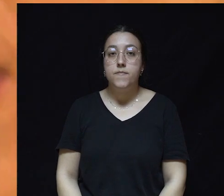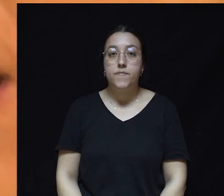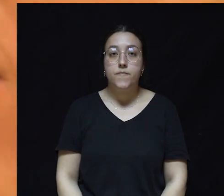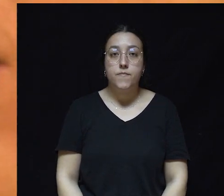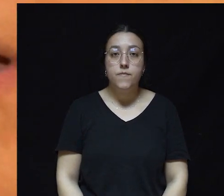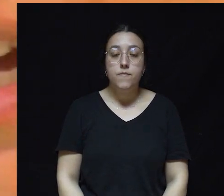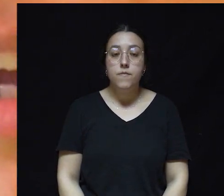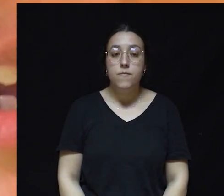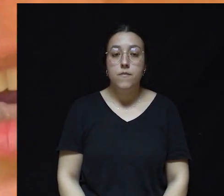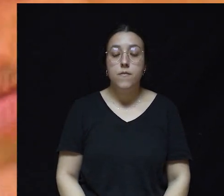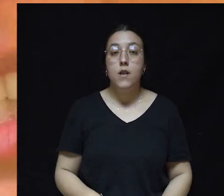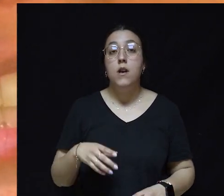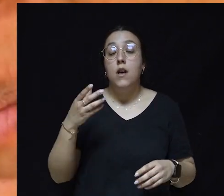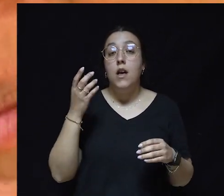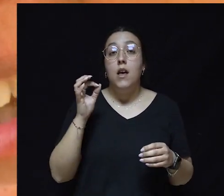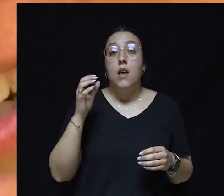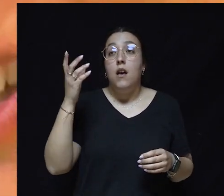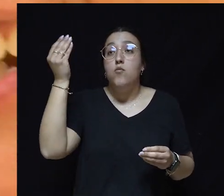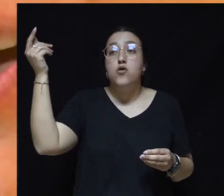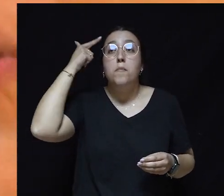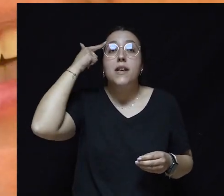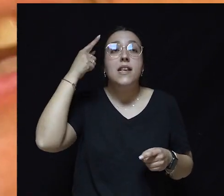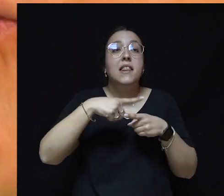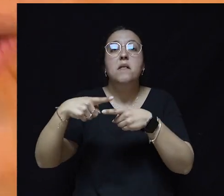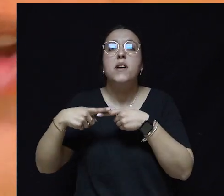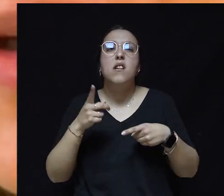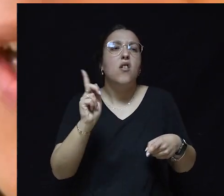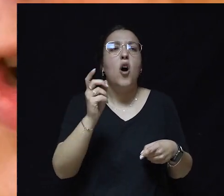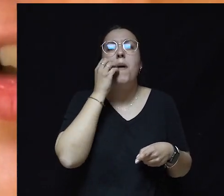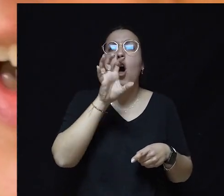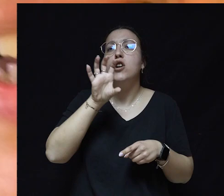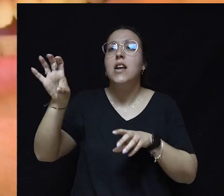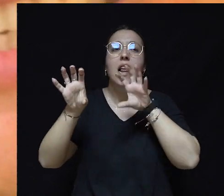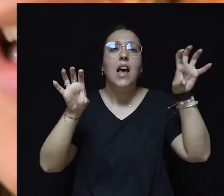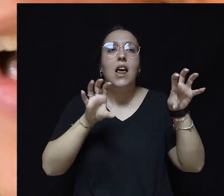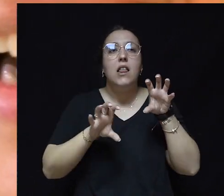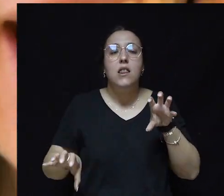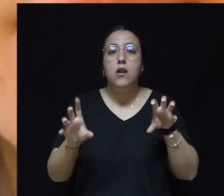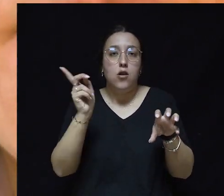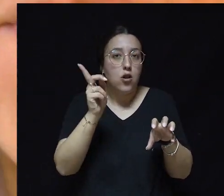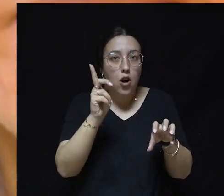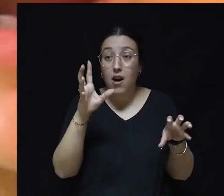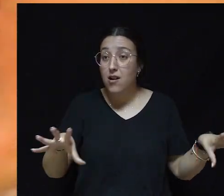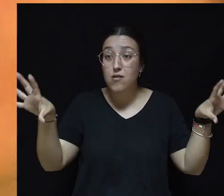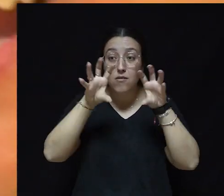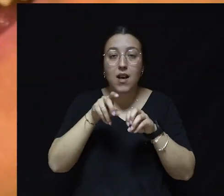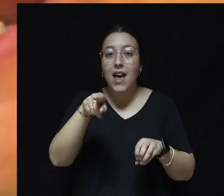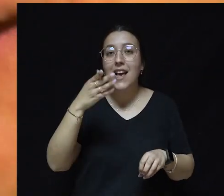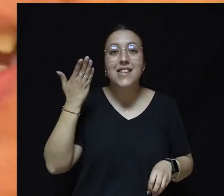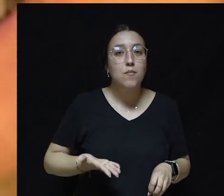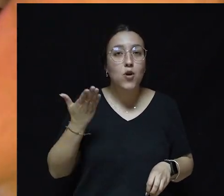algunas teorías, ¿no? Pues es simplemente no tener en cuenta que el alumnado diverso es la